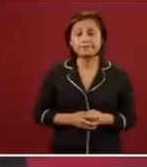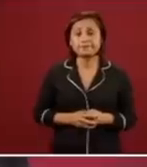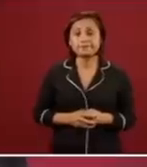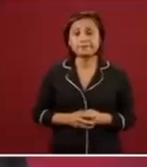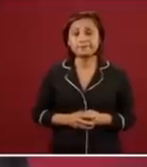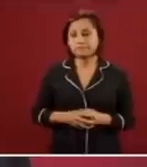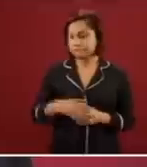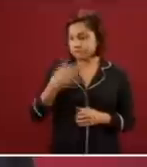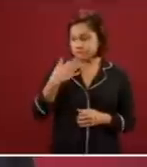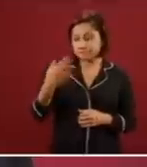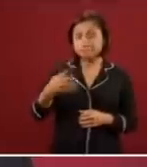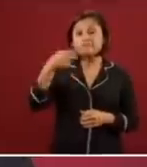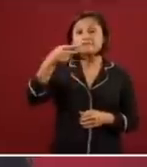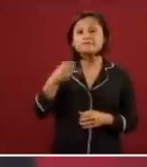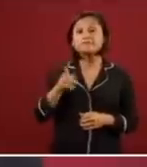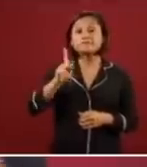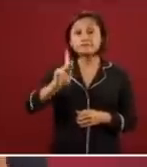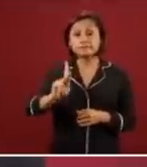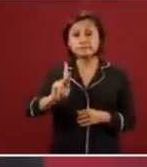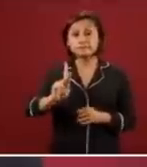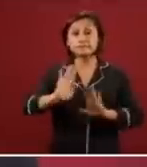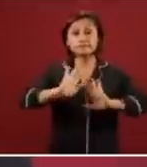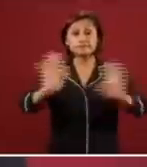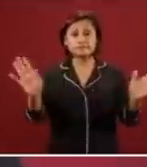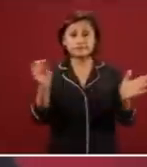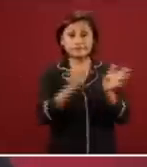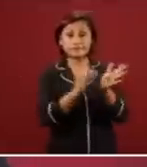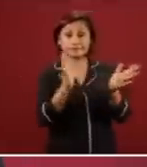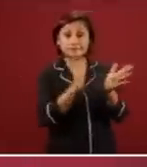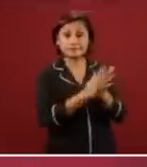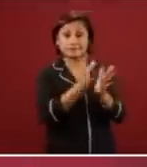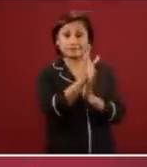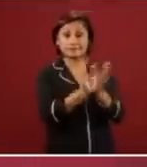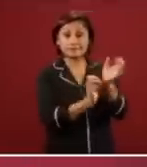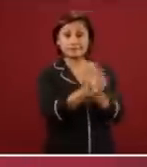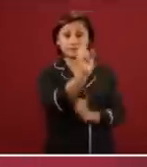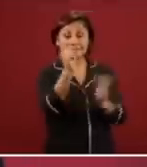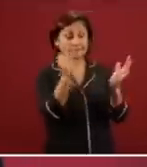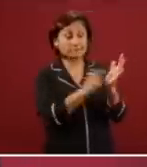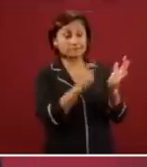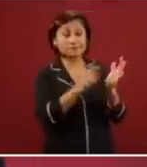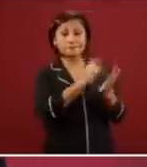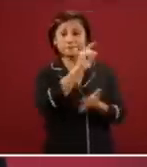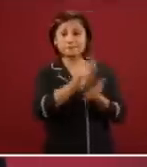pero ya está en la Constitución, ya está en las leyes